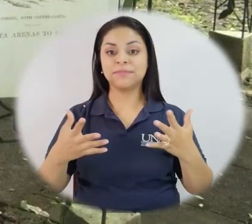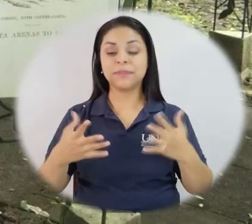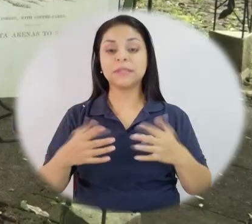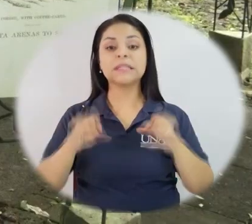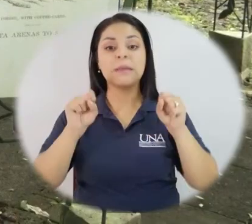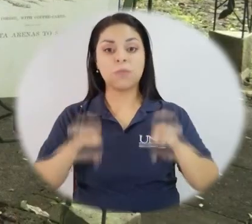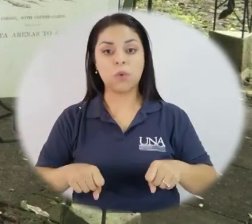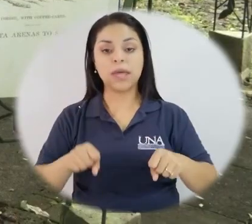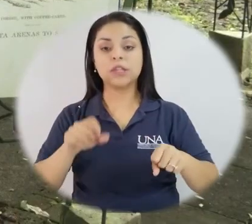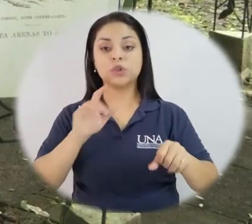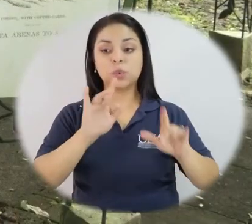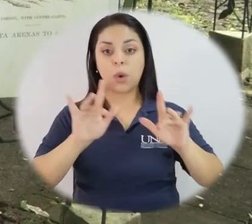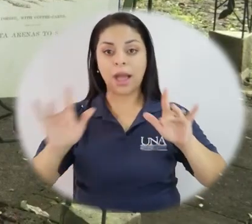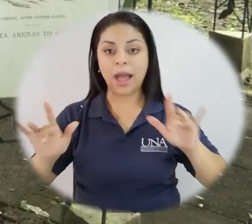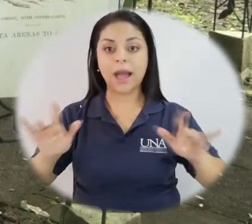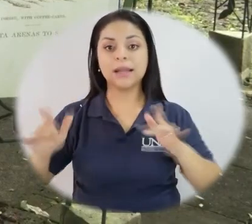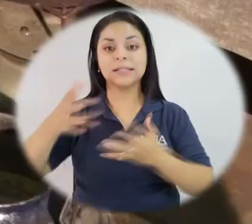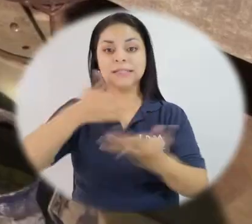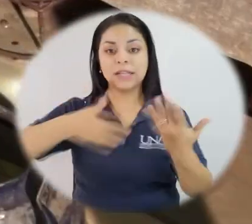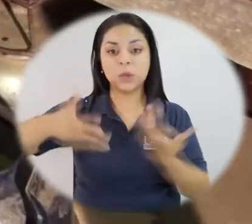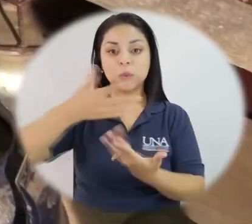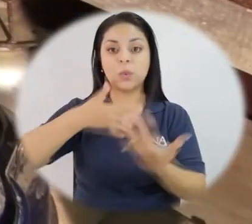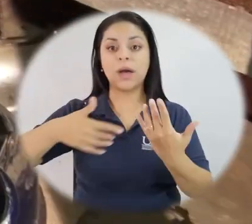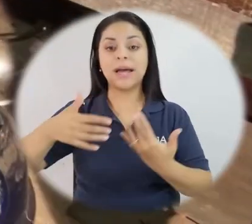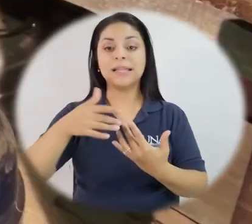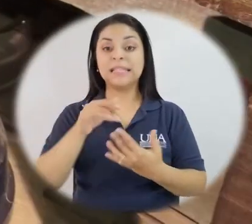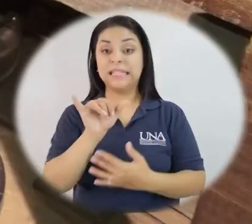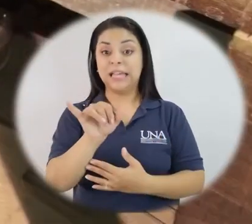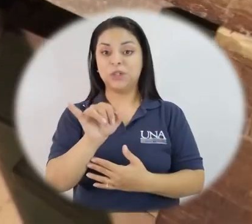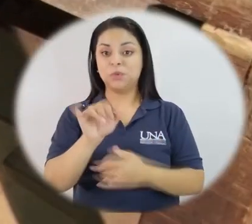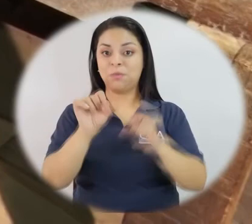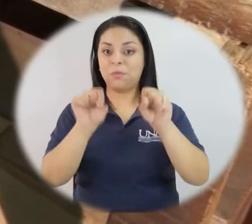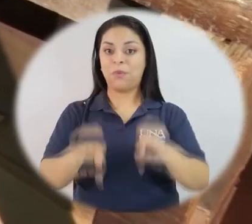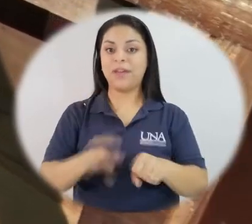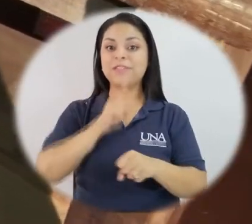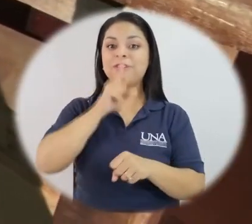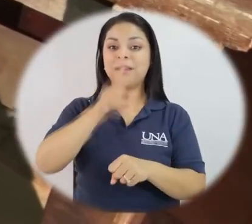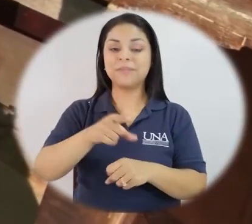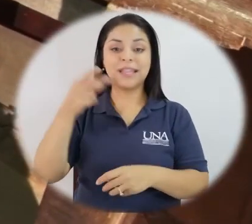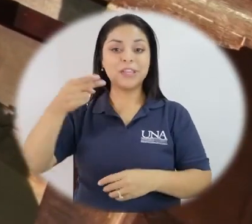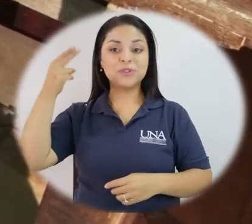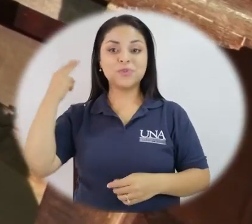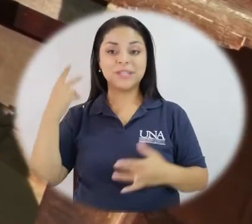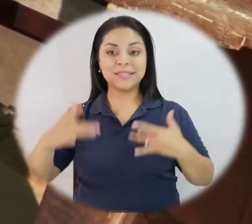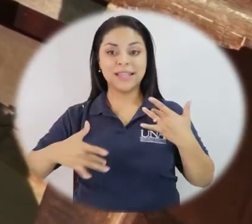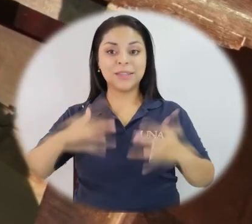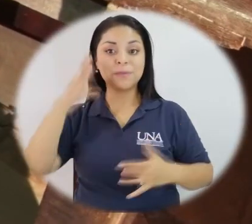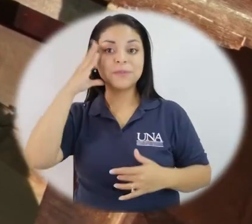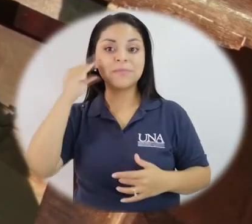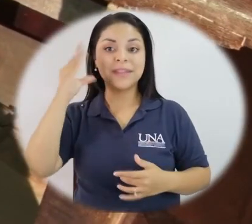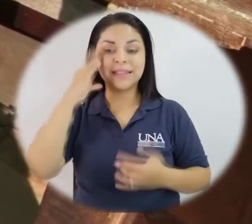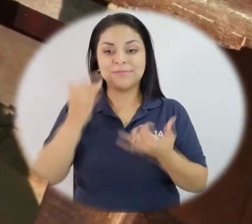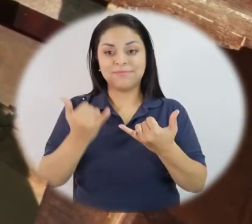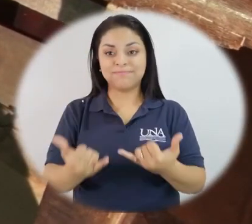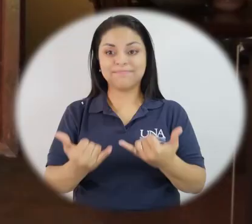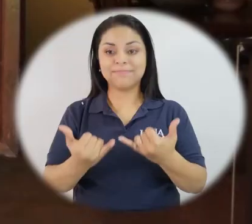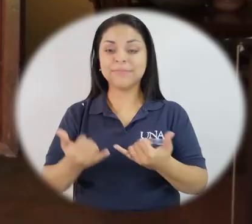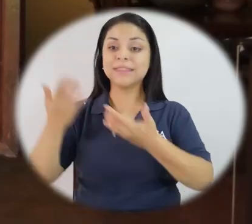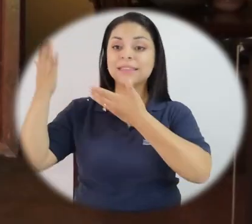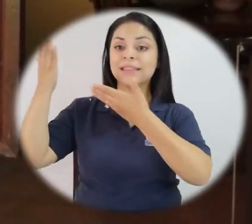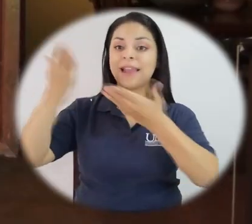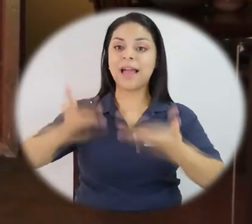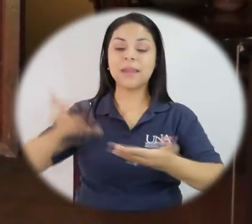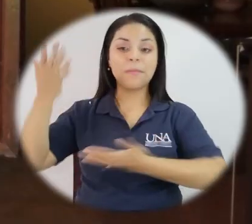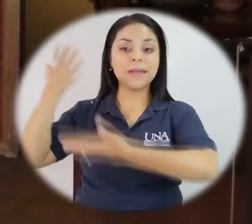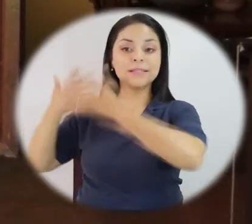se puede interactuar y esto permite realmente que la historia se convierta en una experiencia del presente, es traer ese pasado